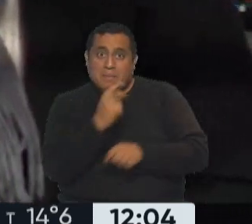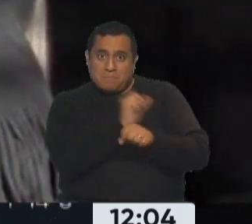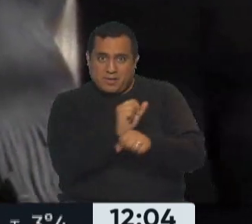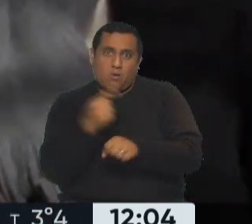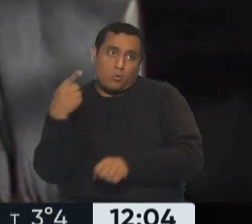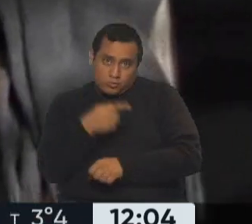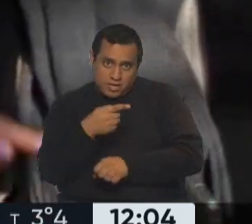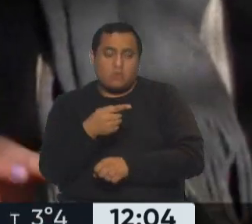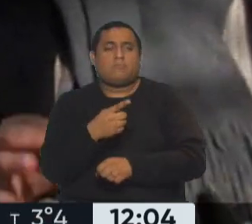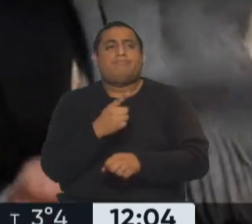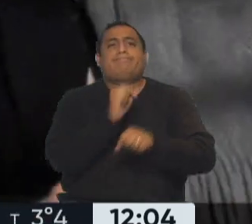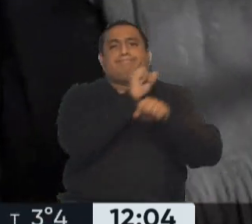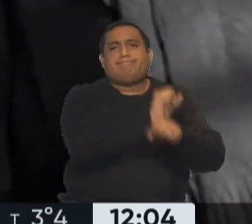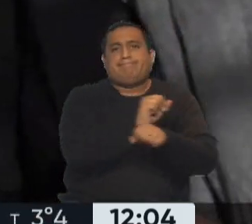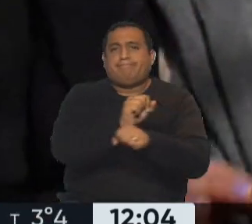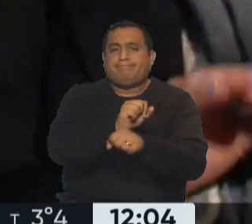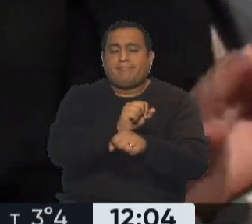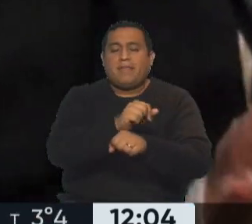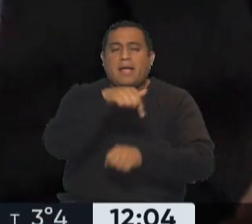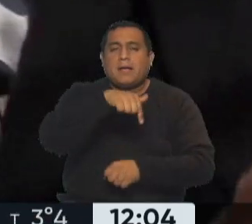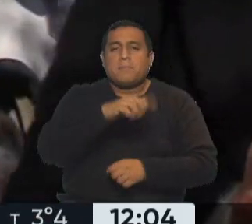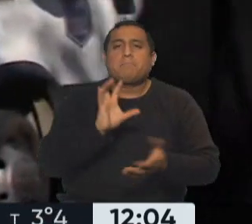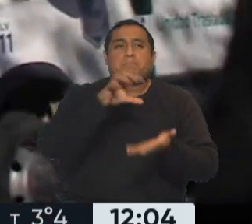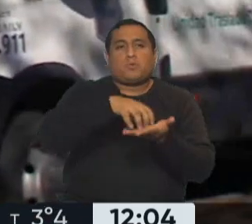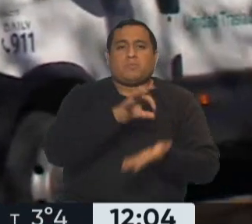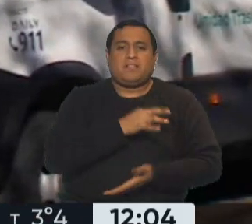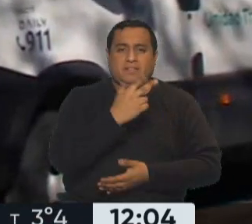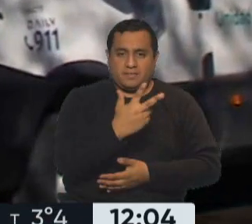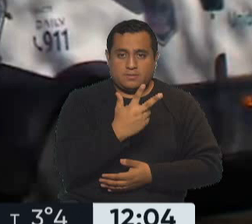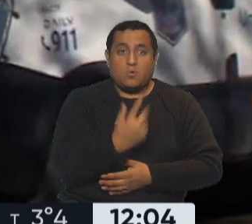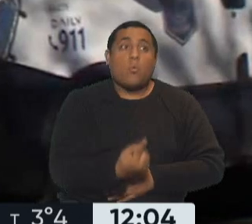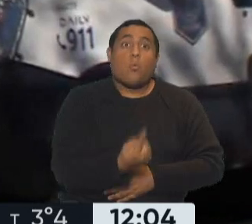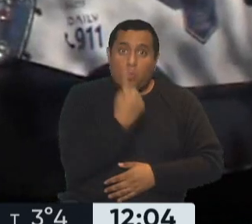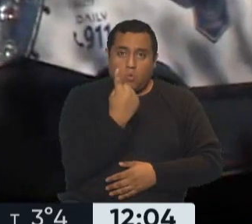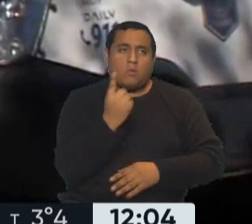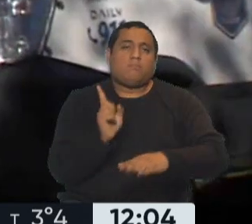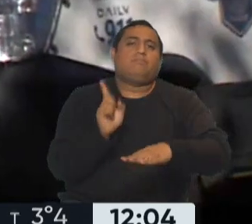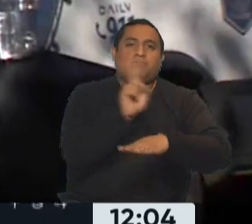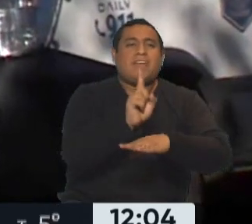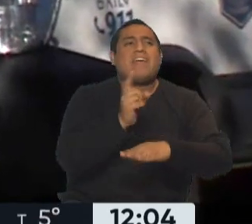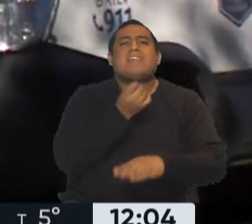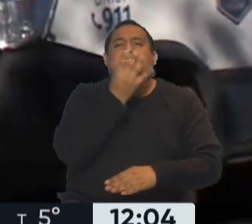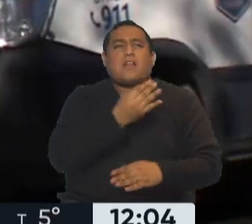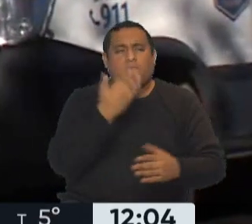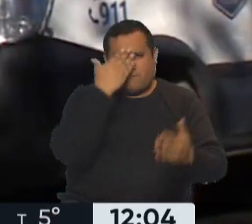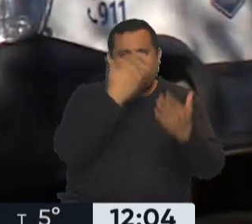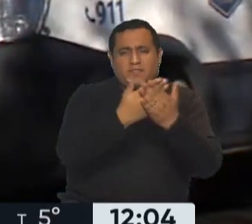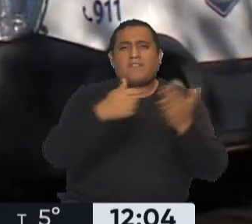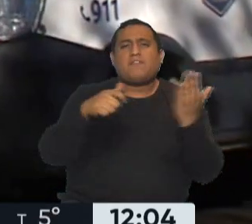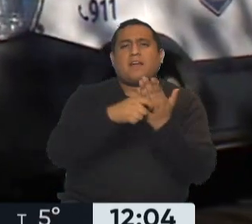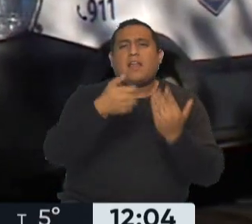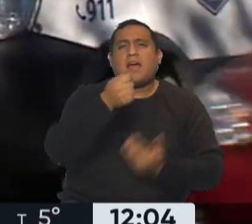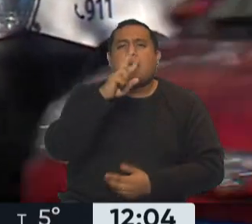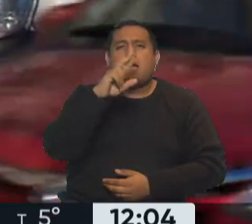de Trenquelauquen. Uno de ellos estaría dando declaración frente al fiscal Arcomano.